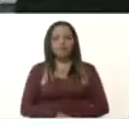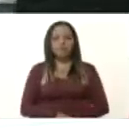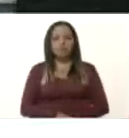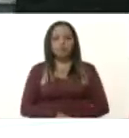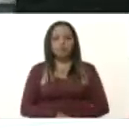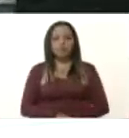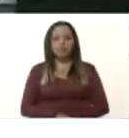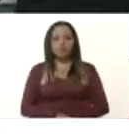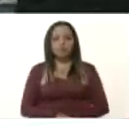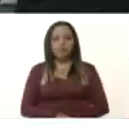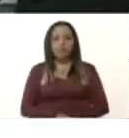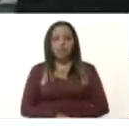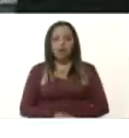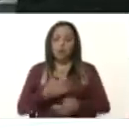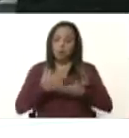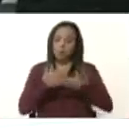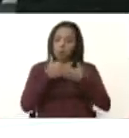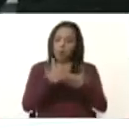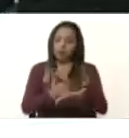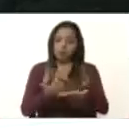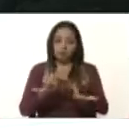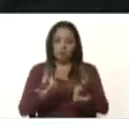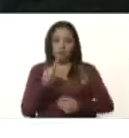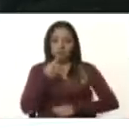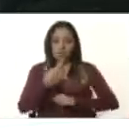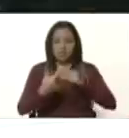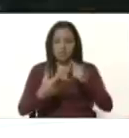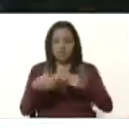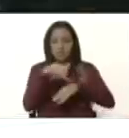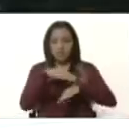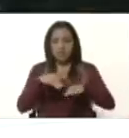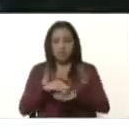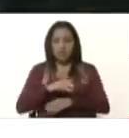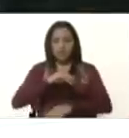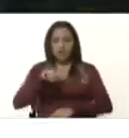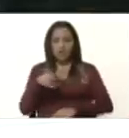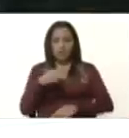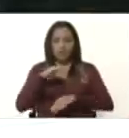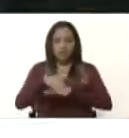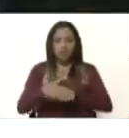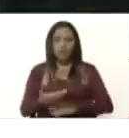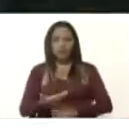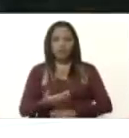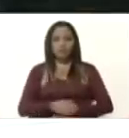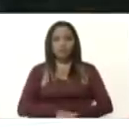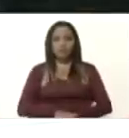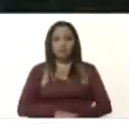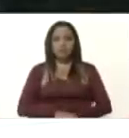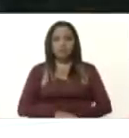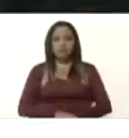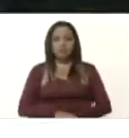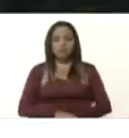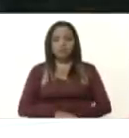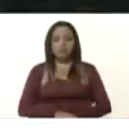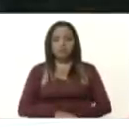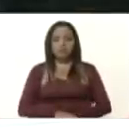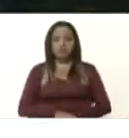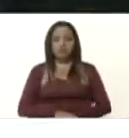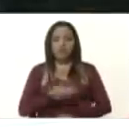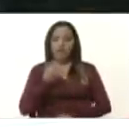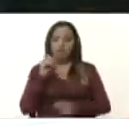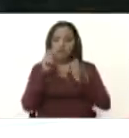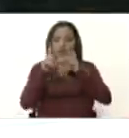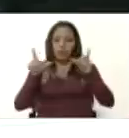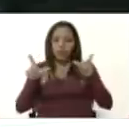Con beneficio. Me insistía mucho el ministro Jorge Rodríguez. Con beneficio. Ahí va una sorpresa